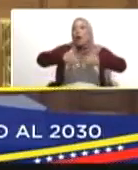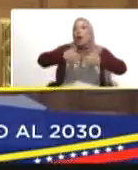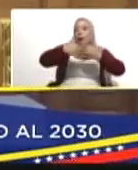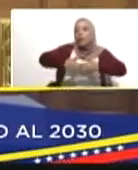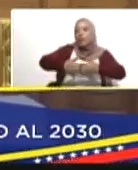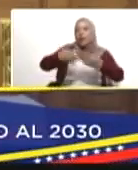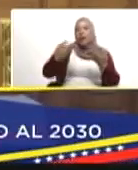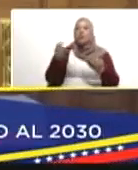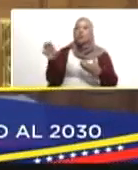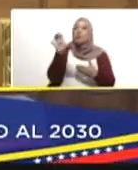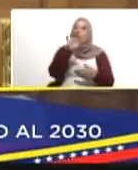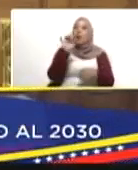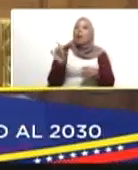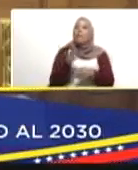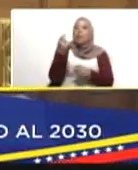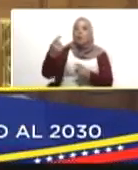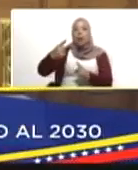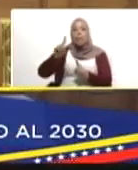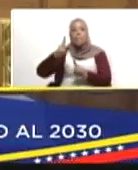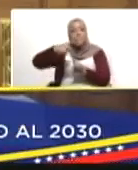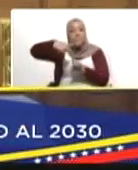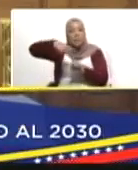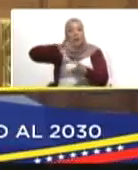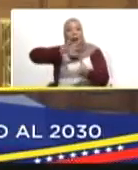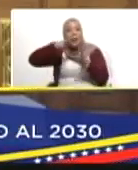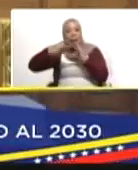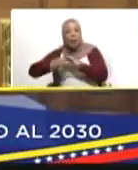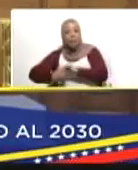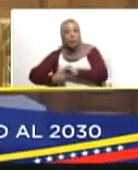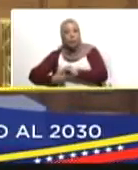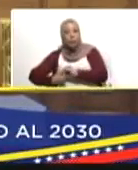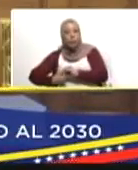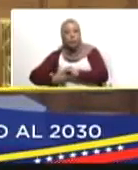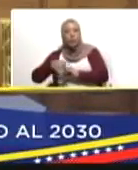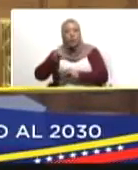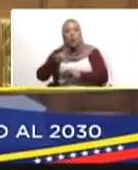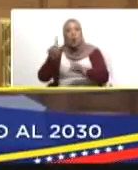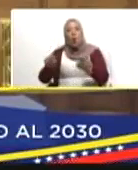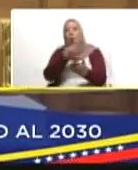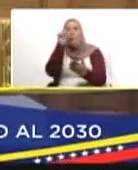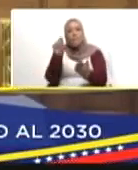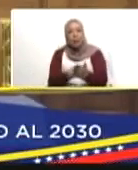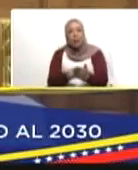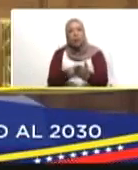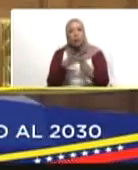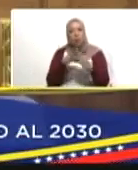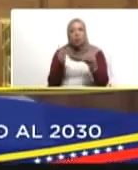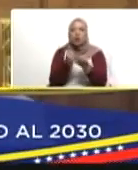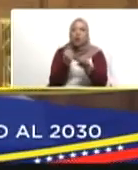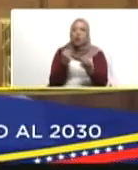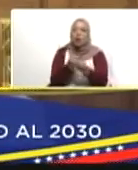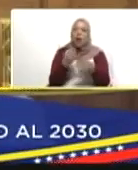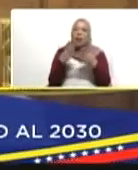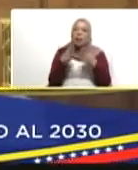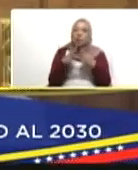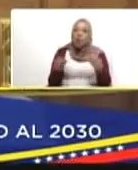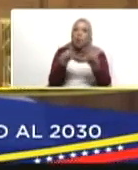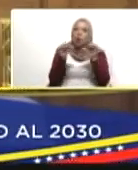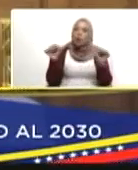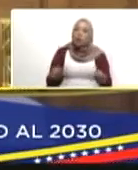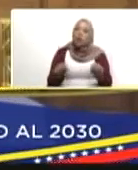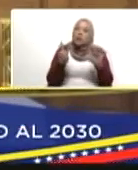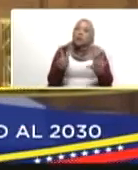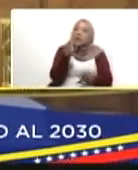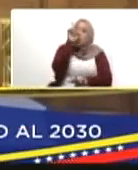productivo la primera t la primera transformación una transformación completa del modelo sé que en 7